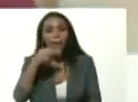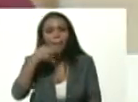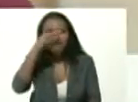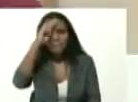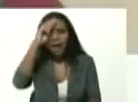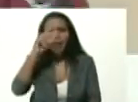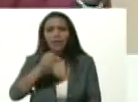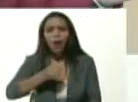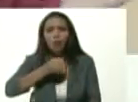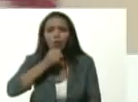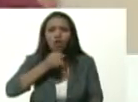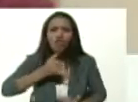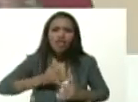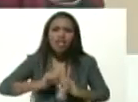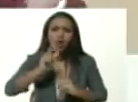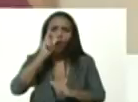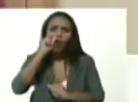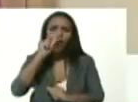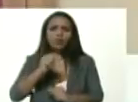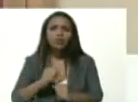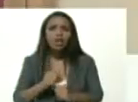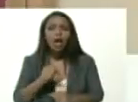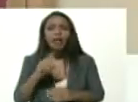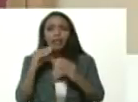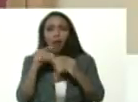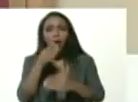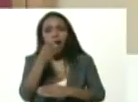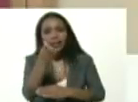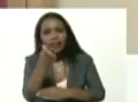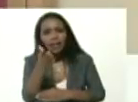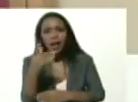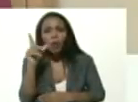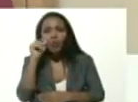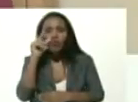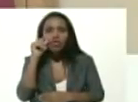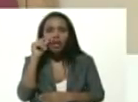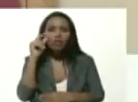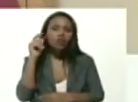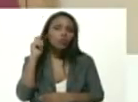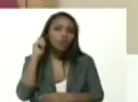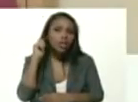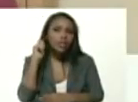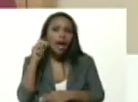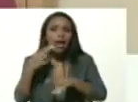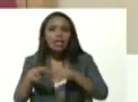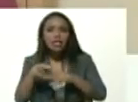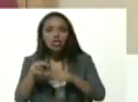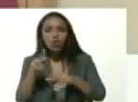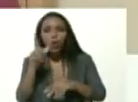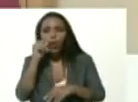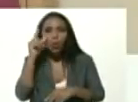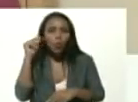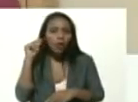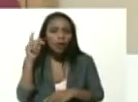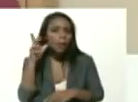hijo. Te hablo a ti, muchacho, muchacha. Te hablo a ti, niño y niña que me escucha.